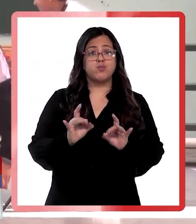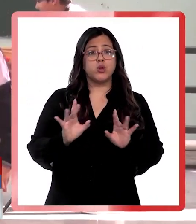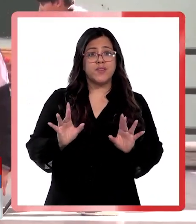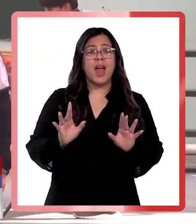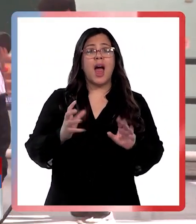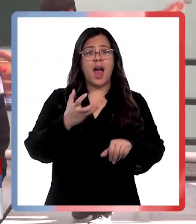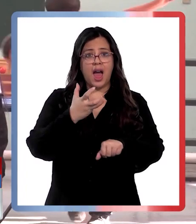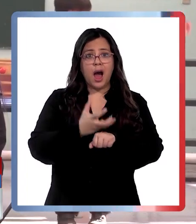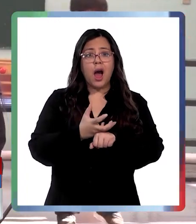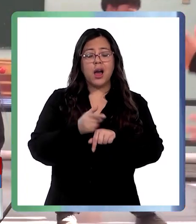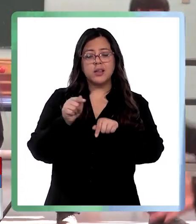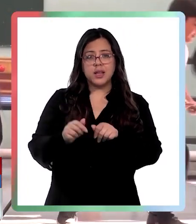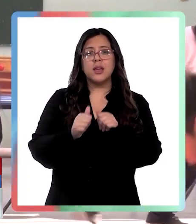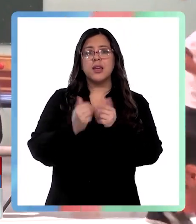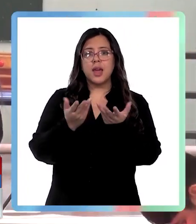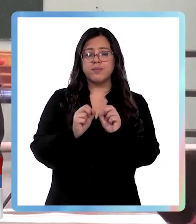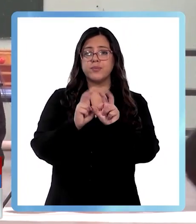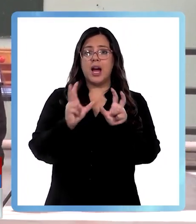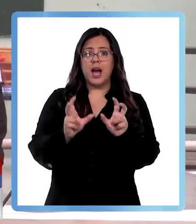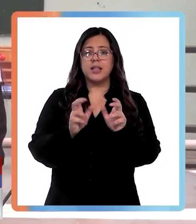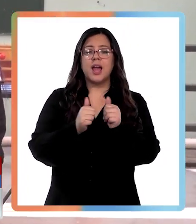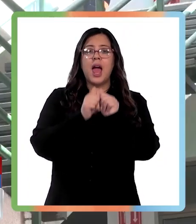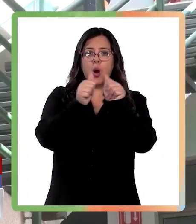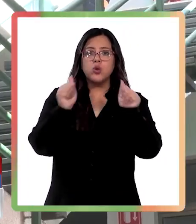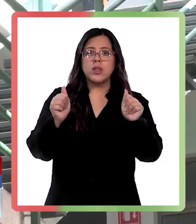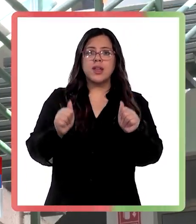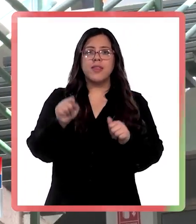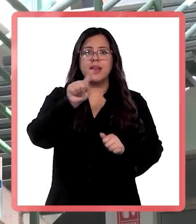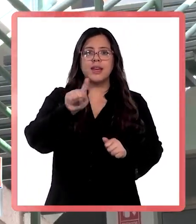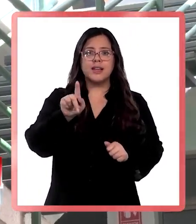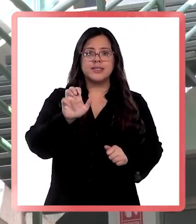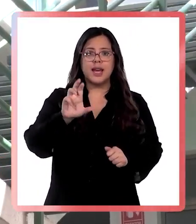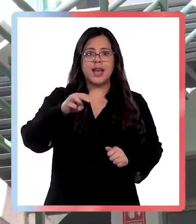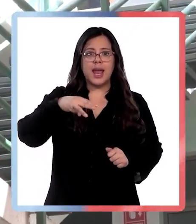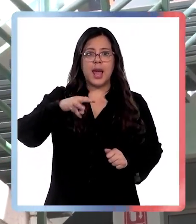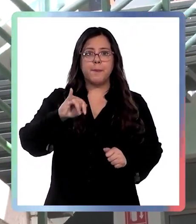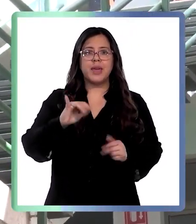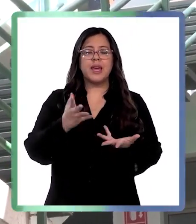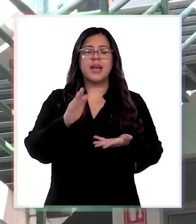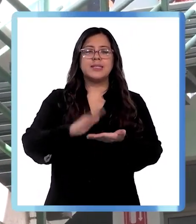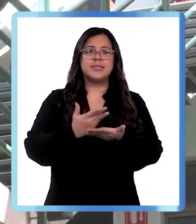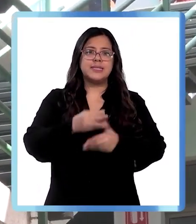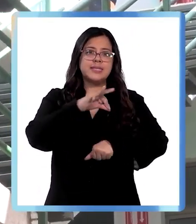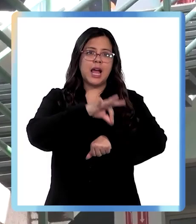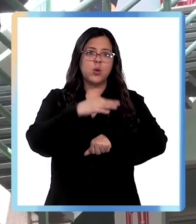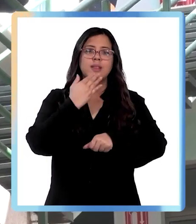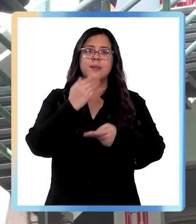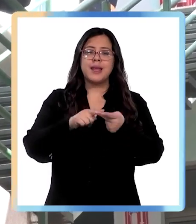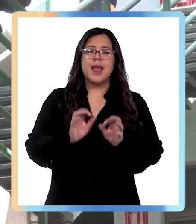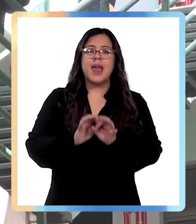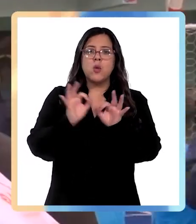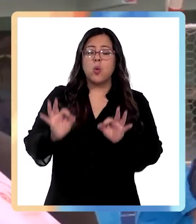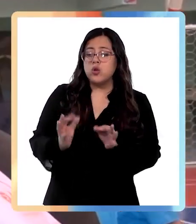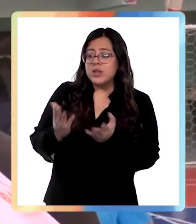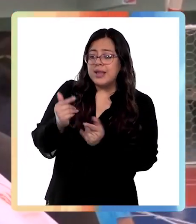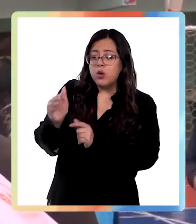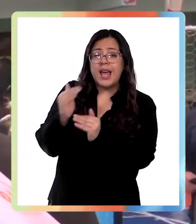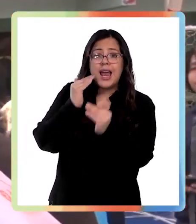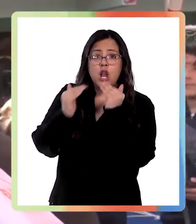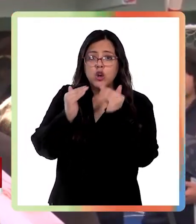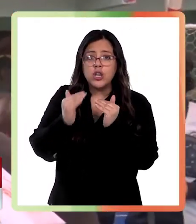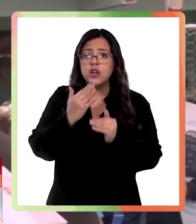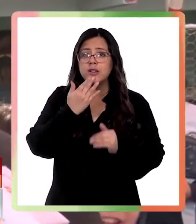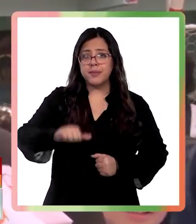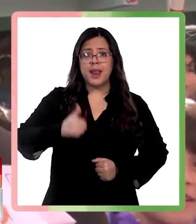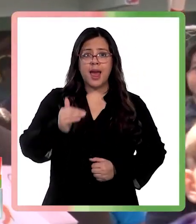posibilidad concreta que mantienen alerta las autoridades de las seremis de Educación y Salud. Nosotros necesitamos que los